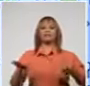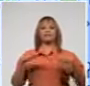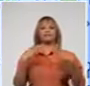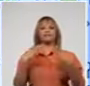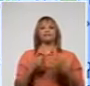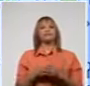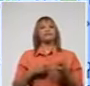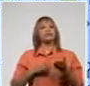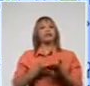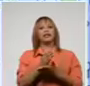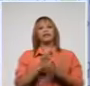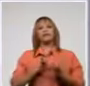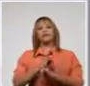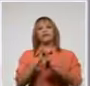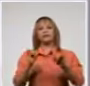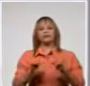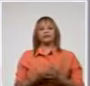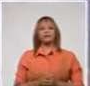a los estudios centrales.